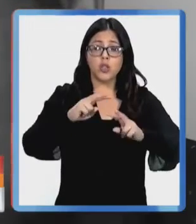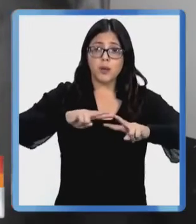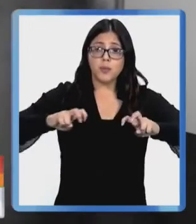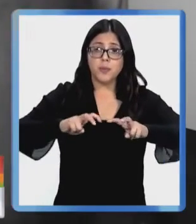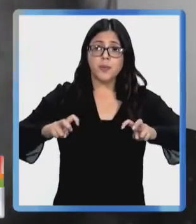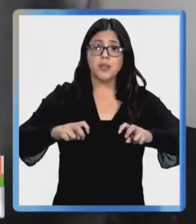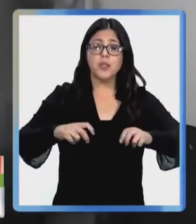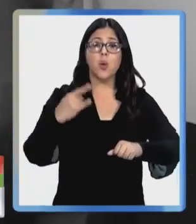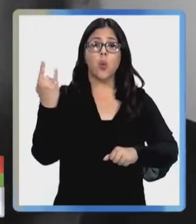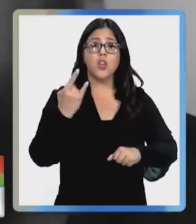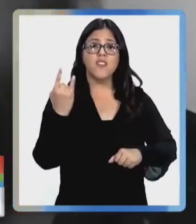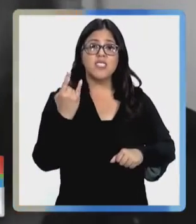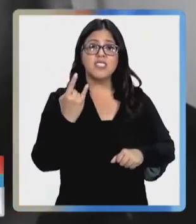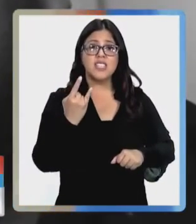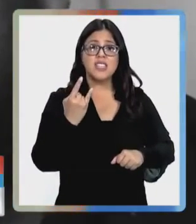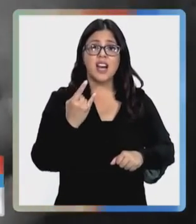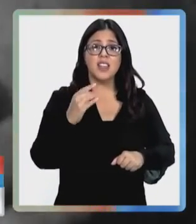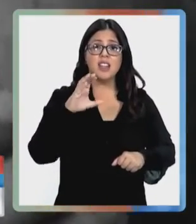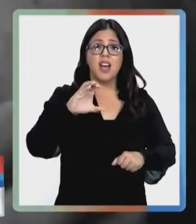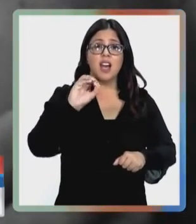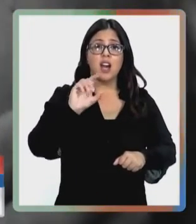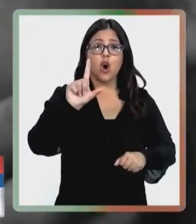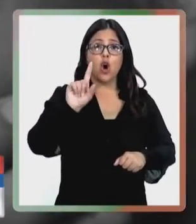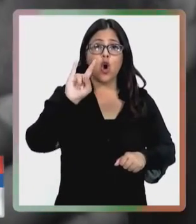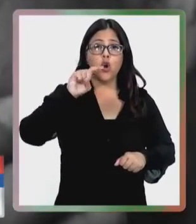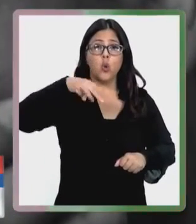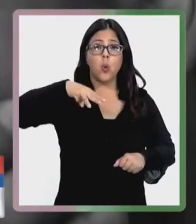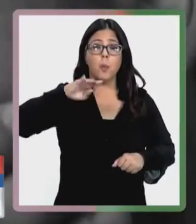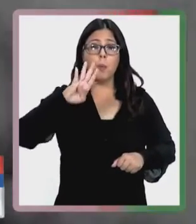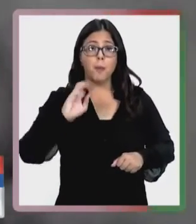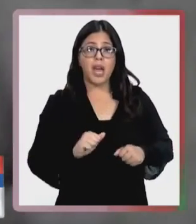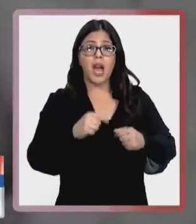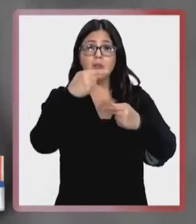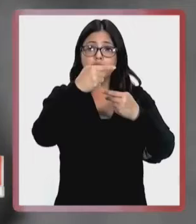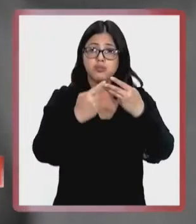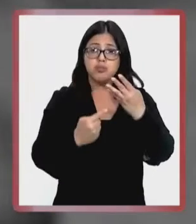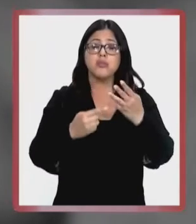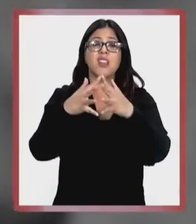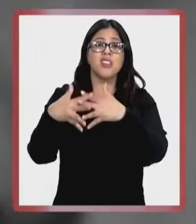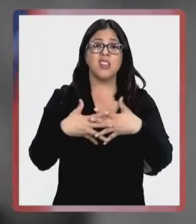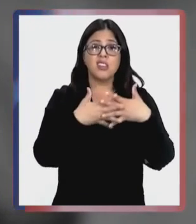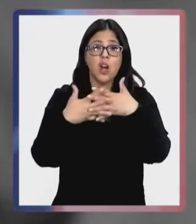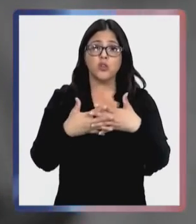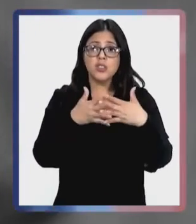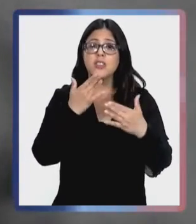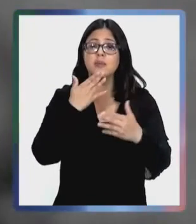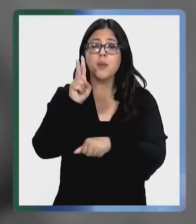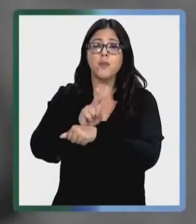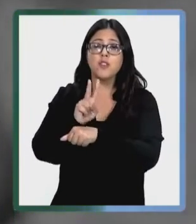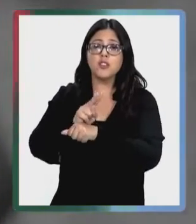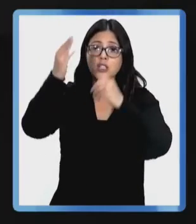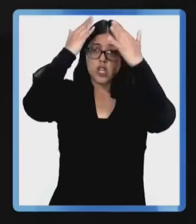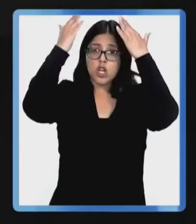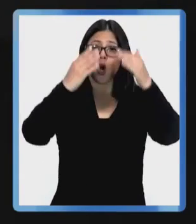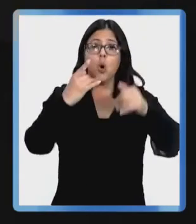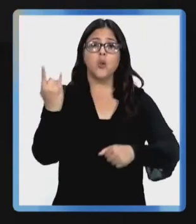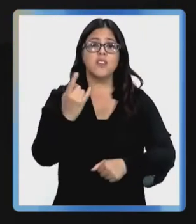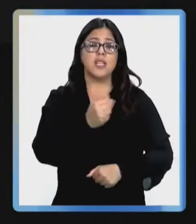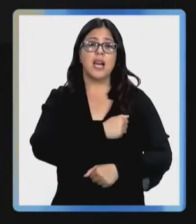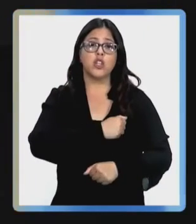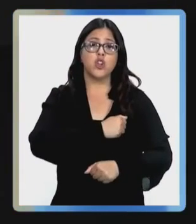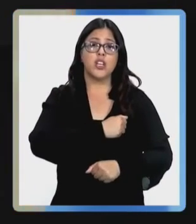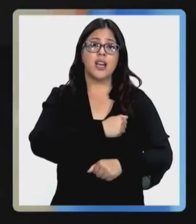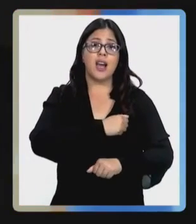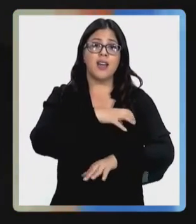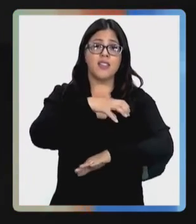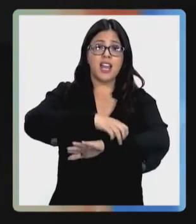Un equipo de investigadores de las universidades de Columbia, Clark y del estado de New Jersey y el docente de psicología de la